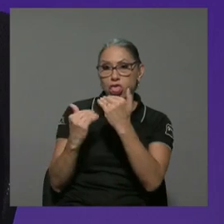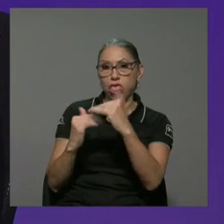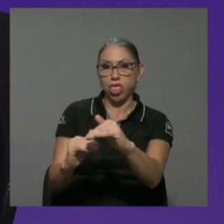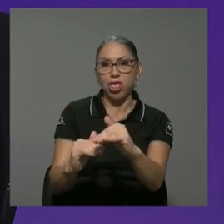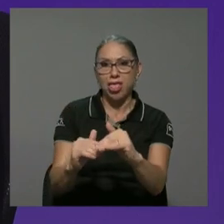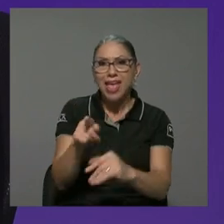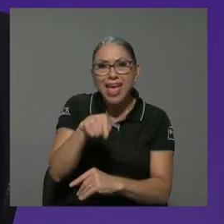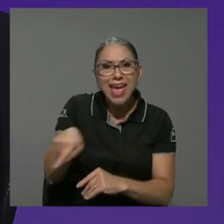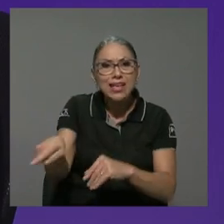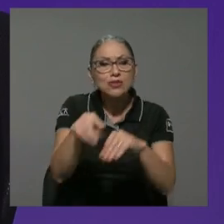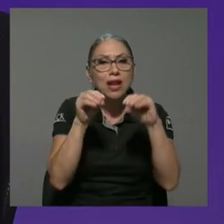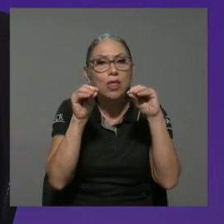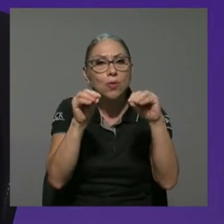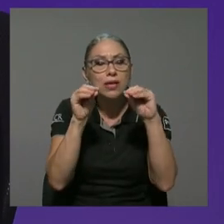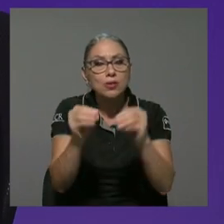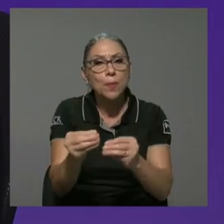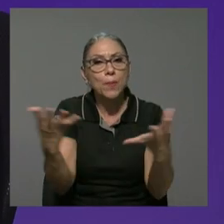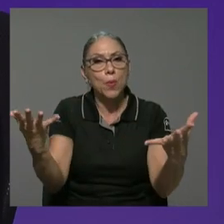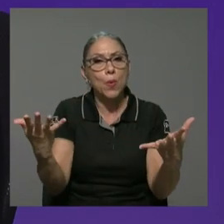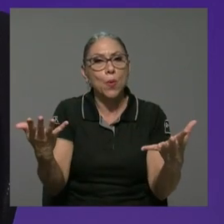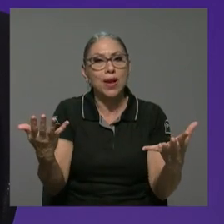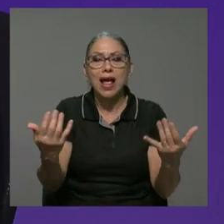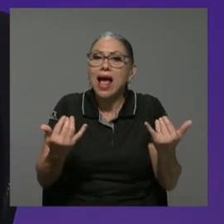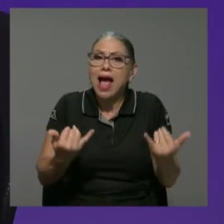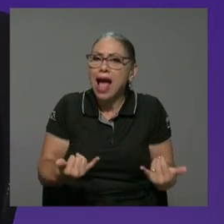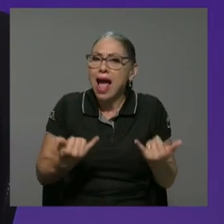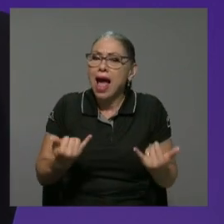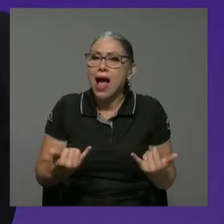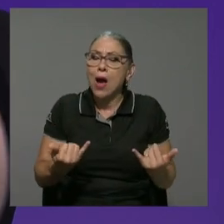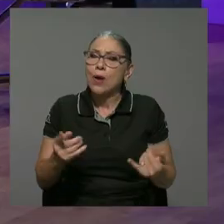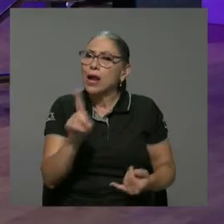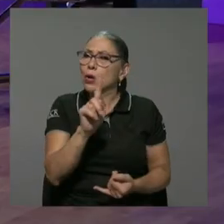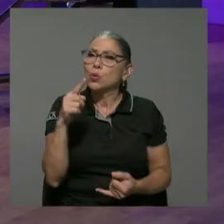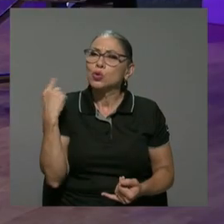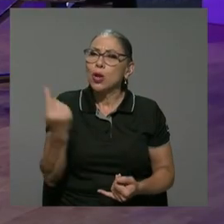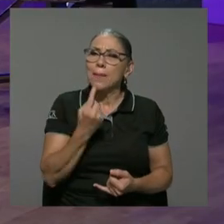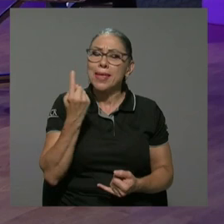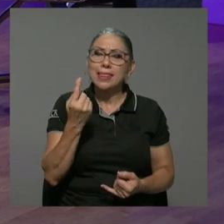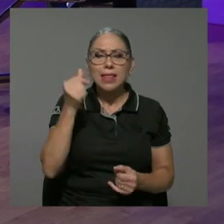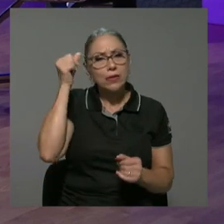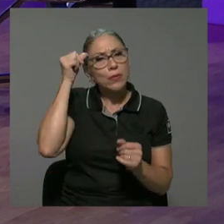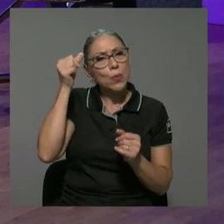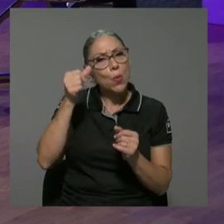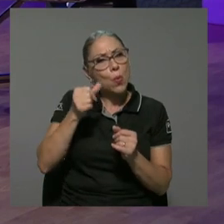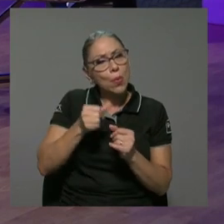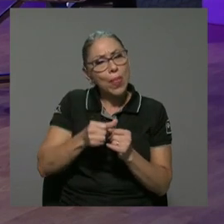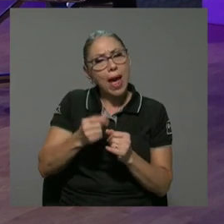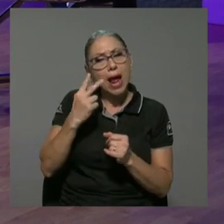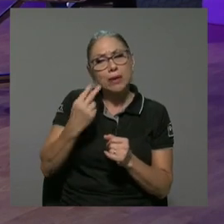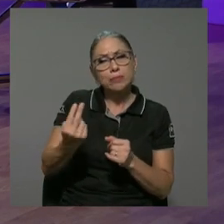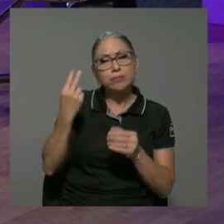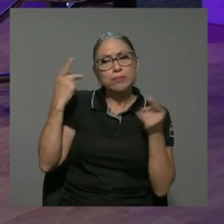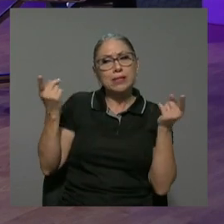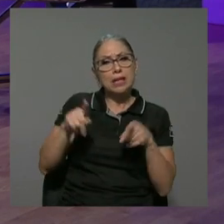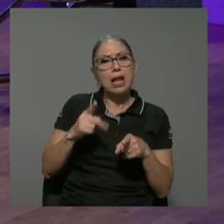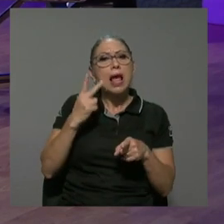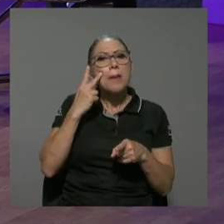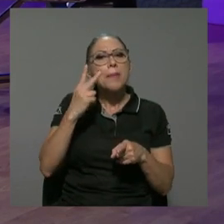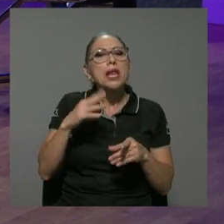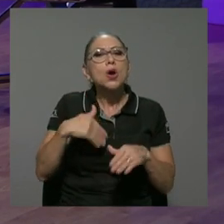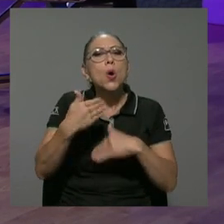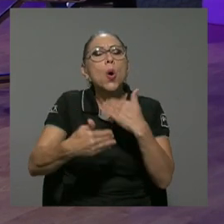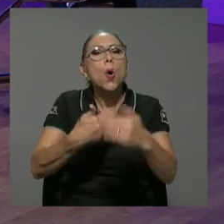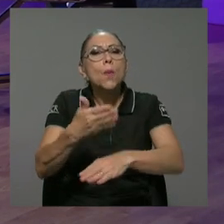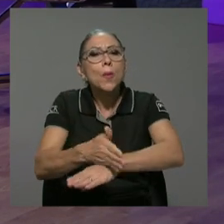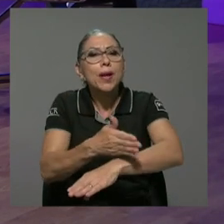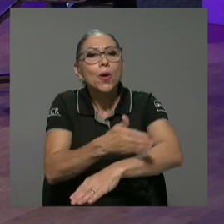tener memoria para ver nosotros cómo mejoramos como movimiento, también no olvidemos quiénes